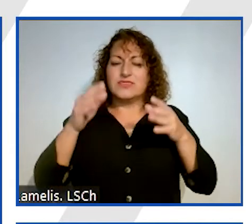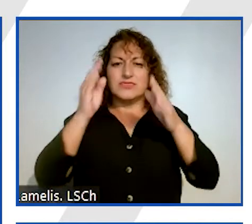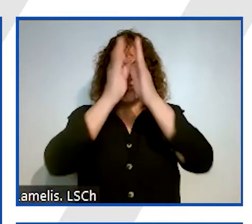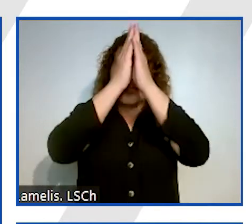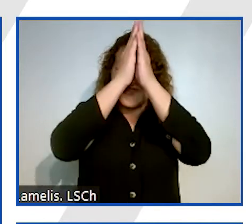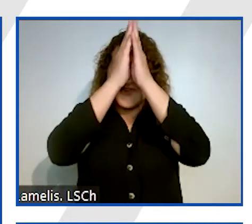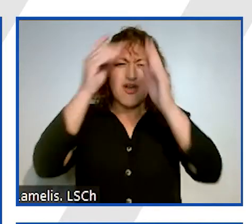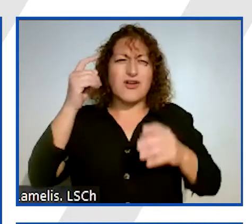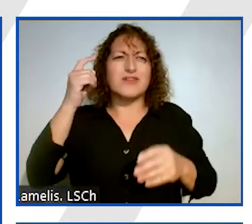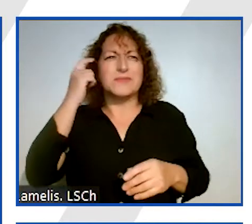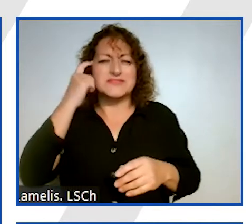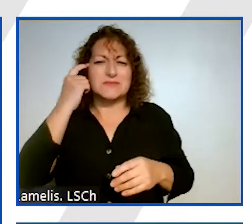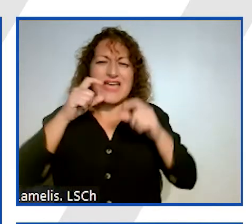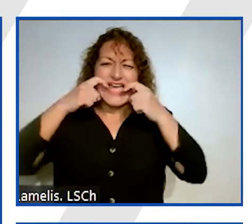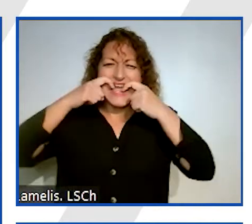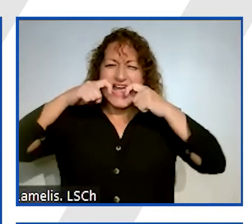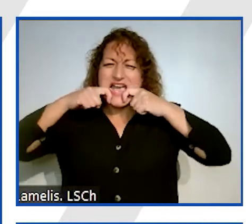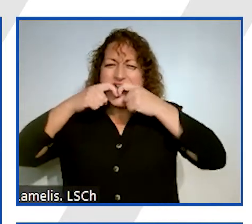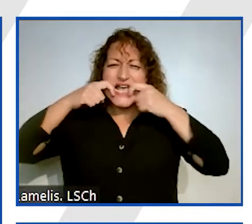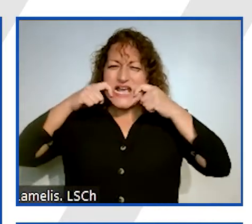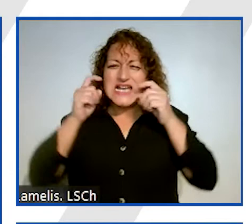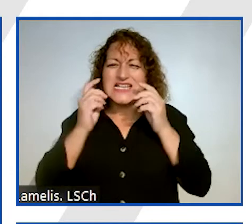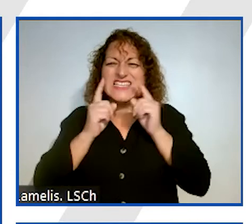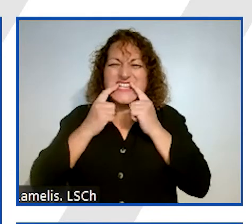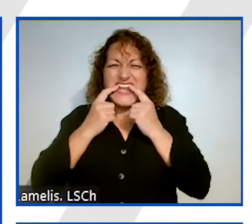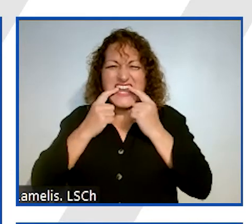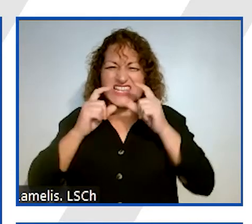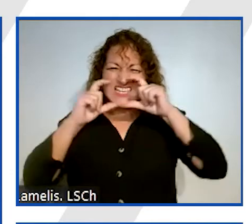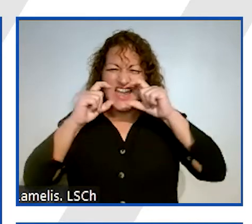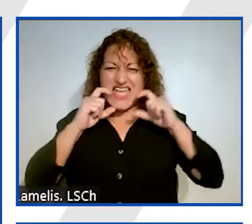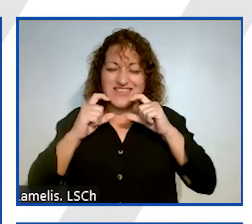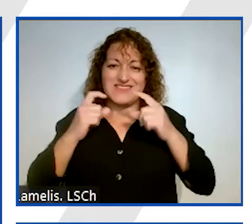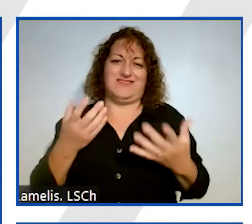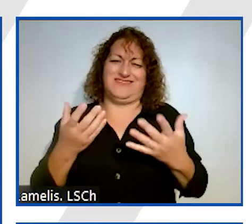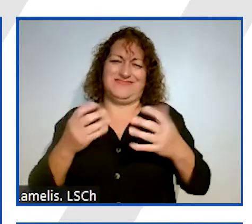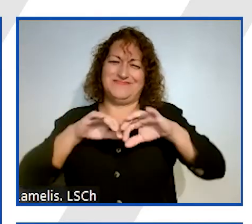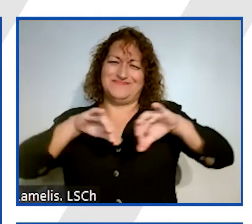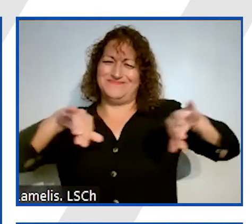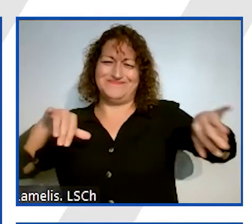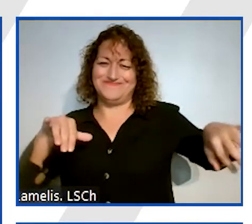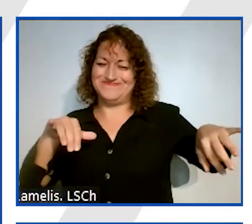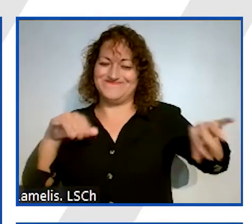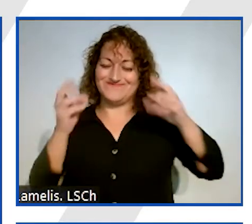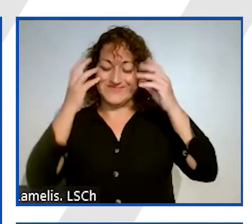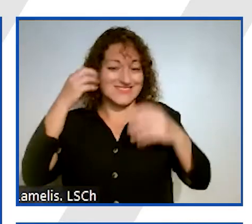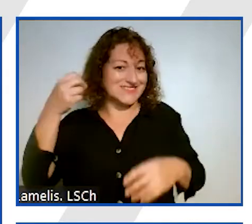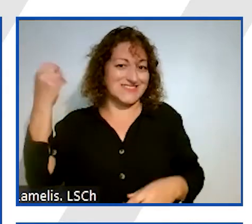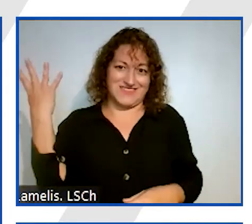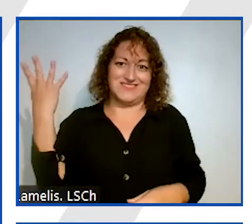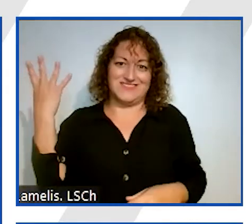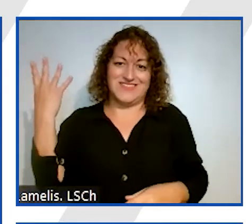de dientes gigantescos que come gente. No, sáquense ese concepto de la cabeza, ¿no? Y vámonos a esto. Empecemos del